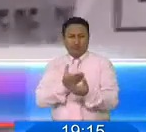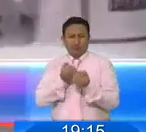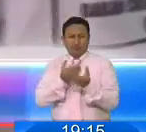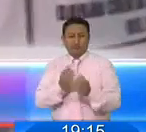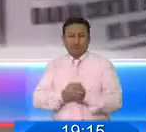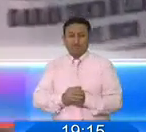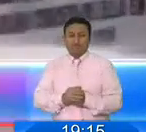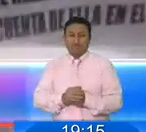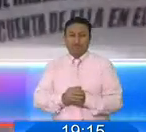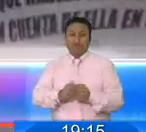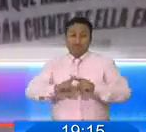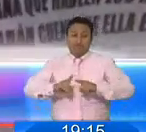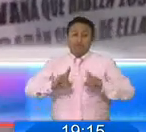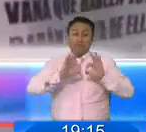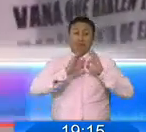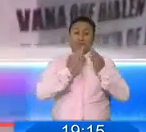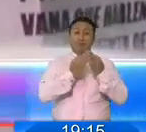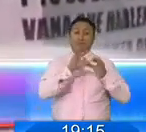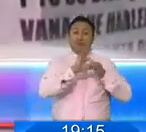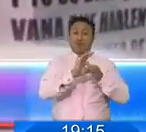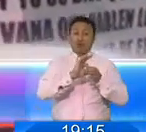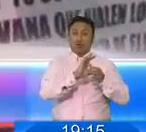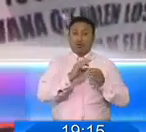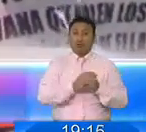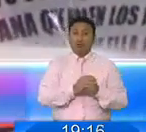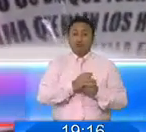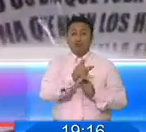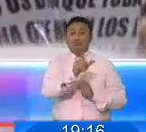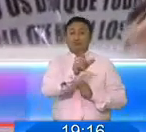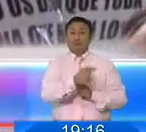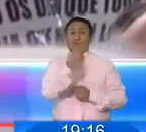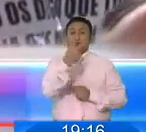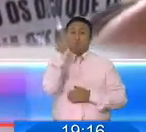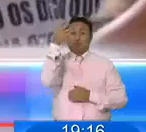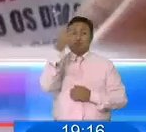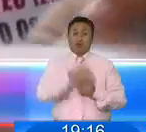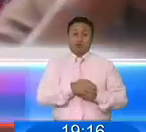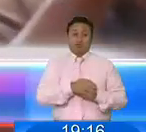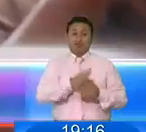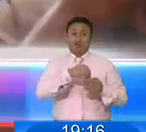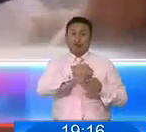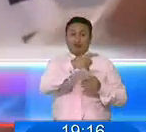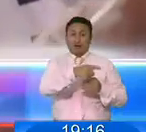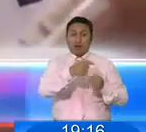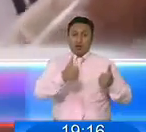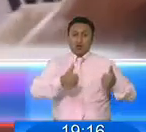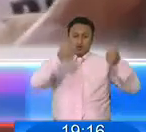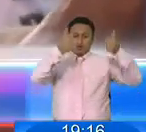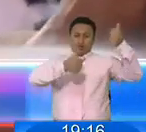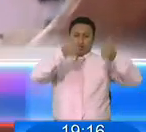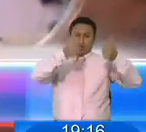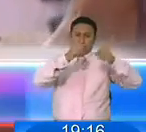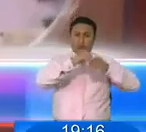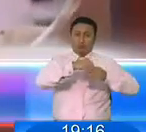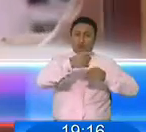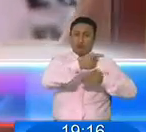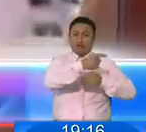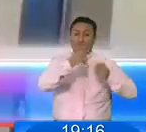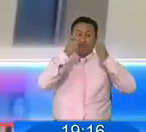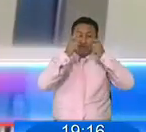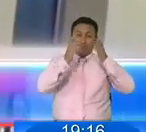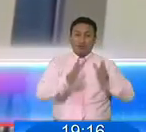entre tanto que familiares y compañeros de los procesados realizaron un plantón en los exteriores de la